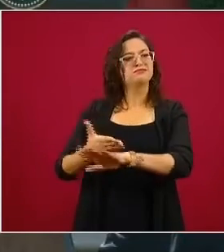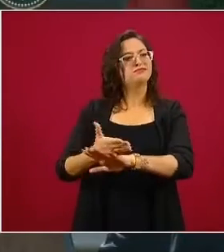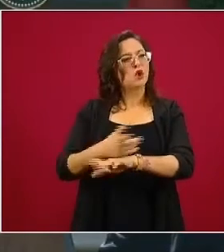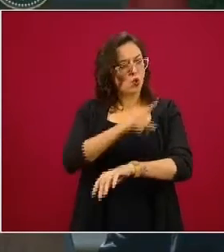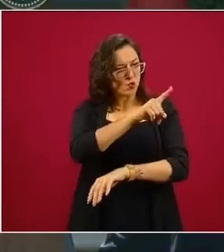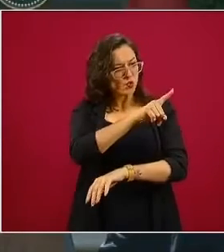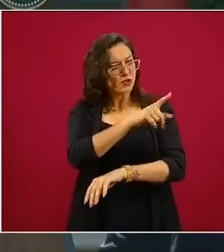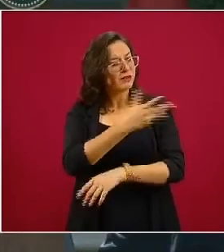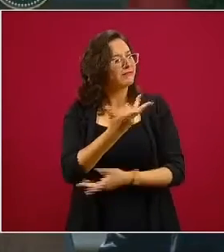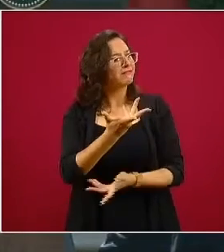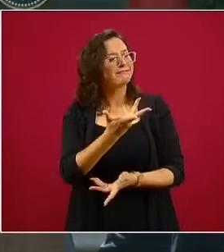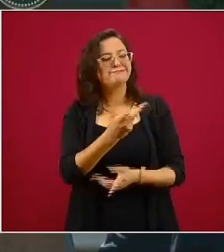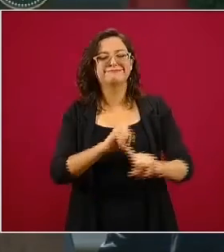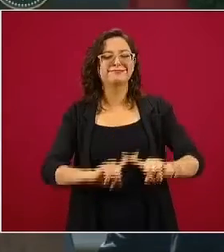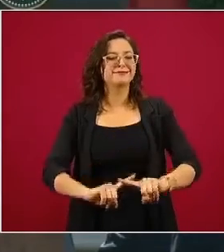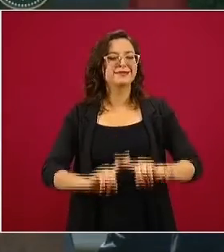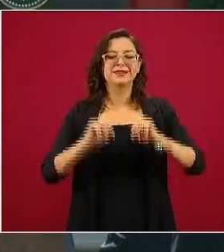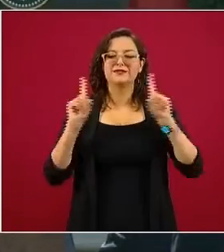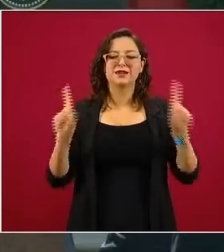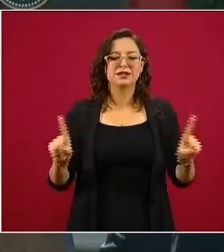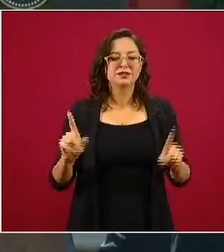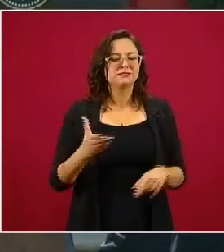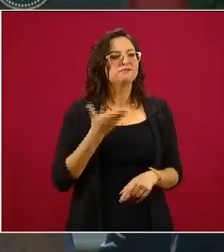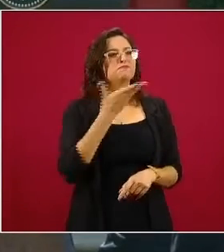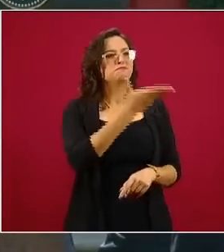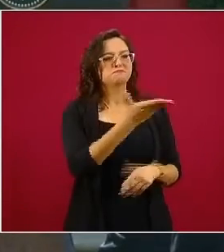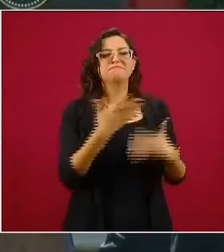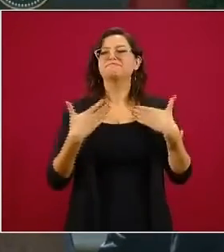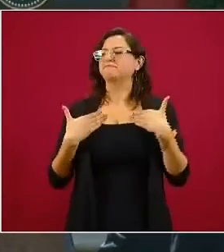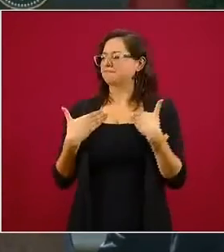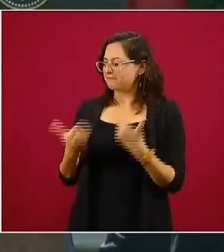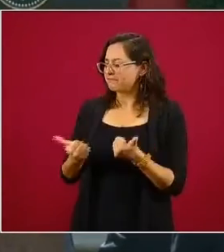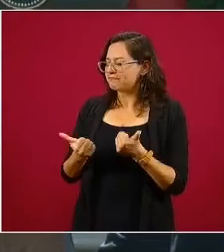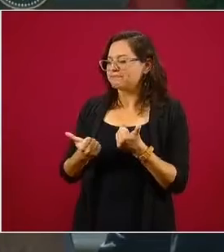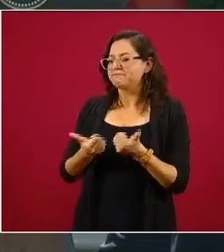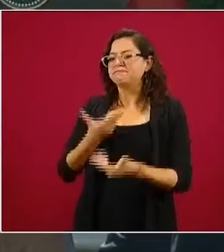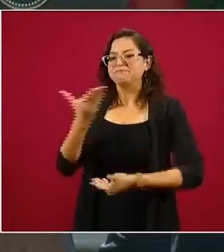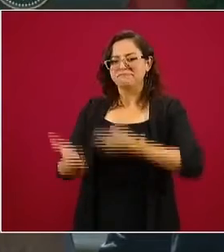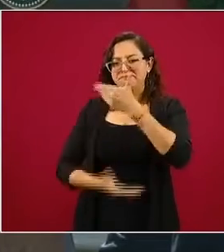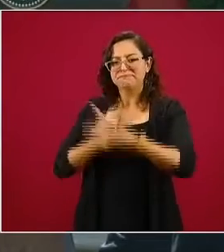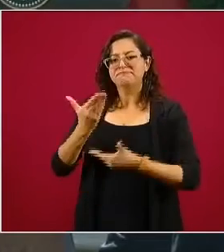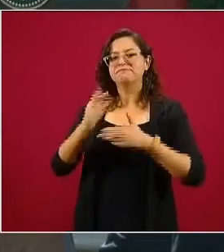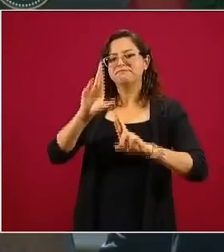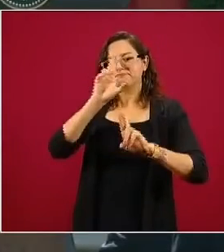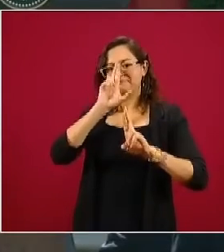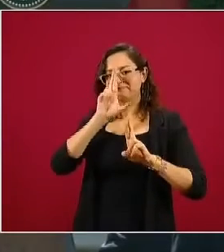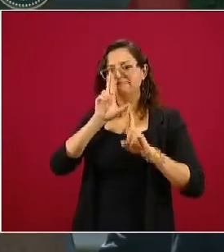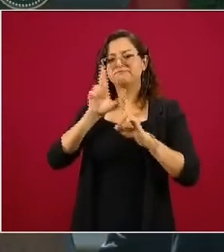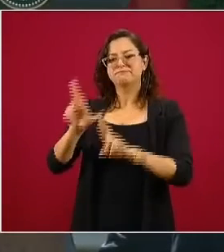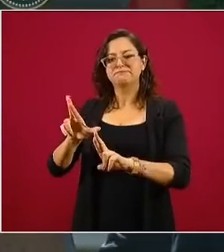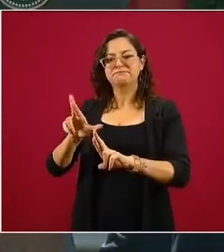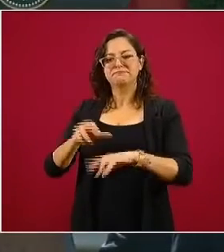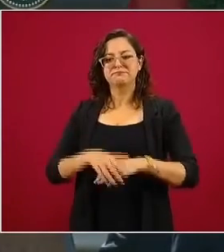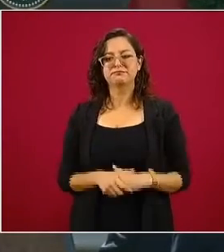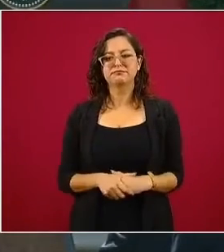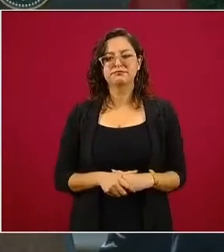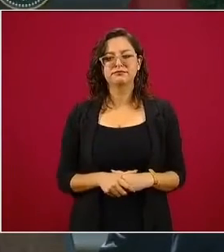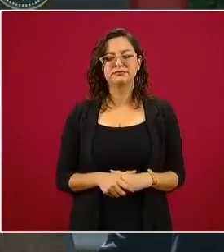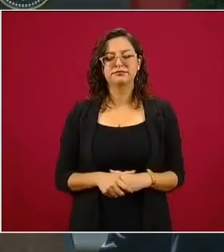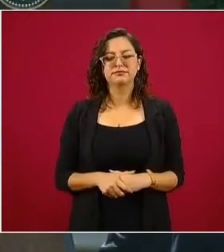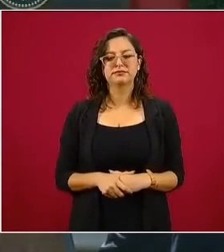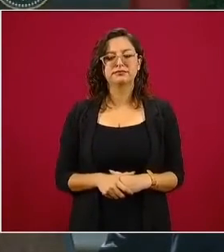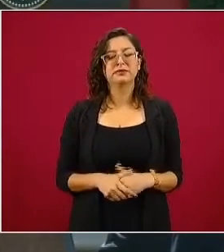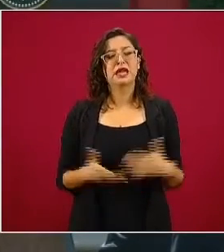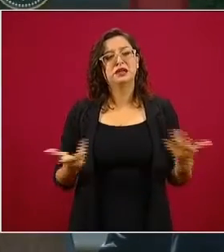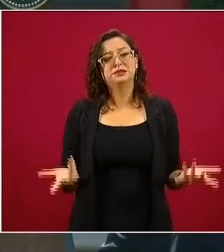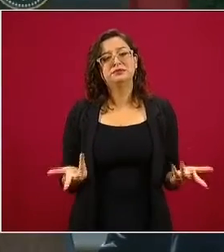hemos recibido de usted comprensión y respeto. Algunos pensaban